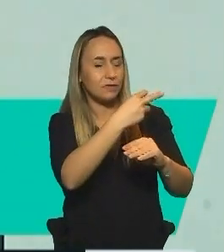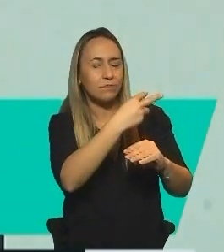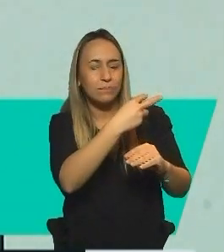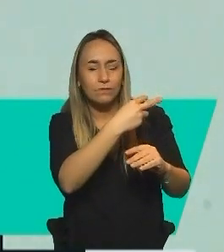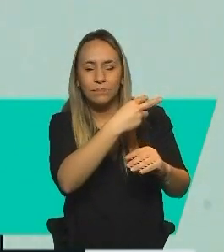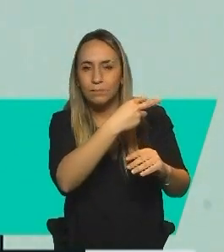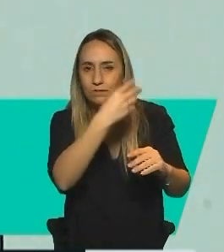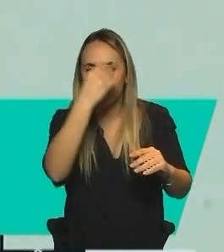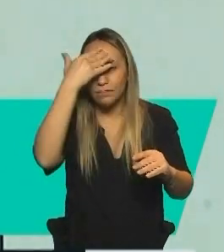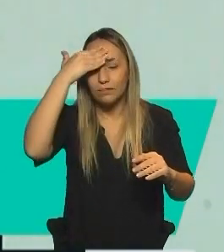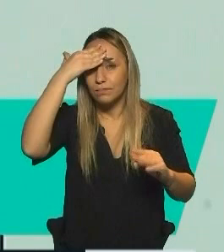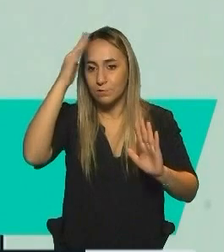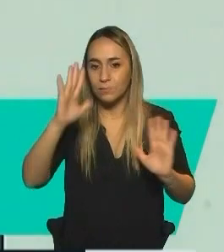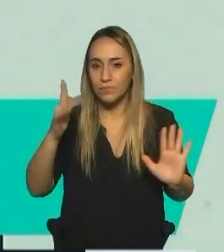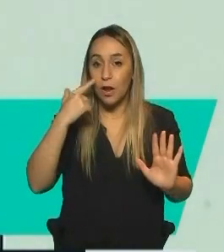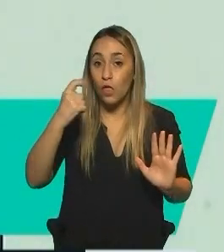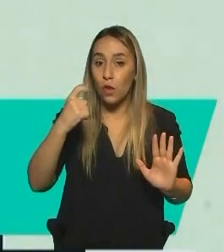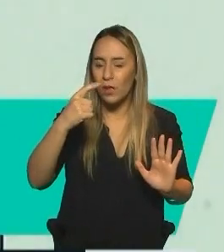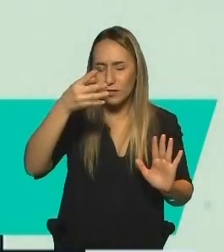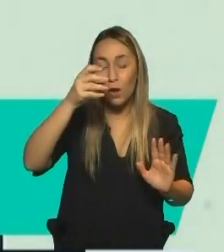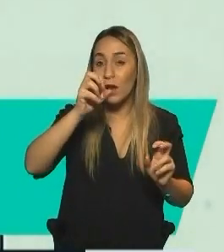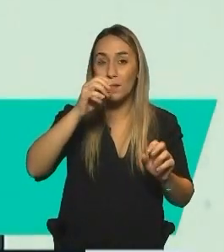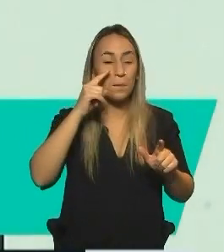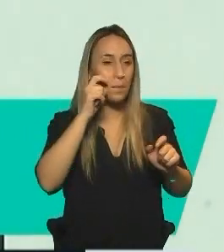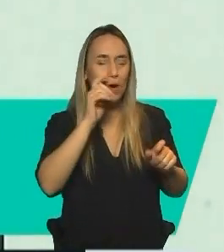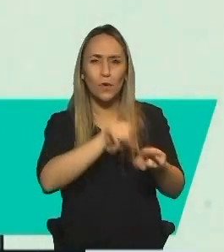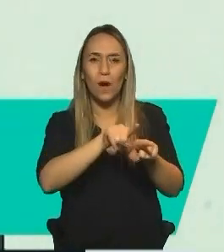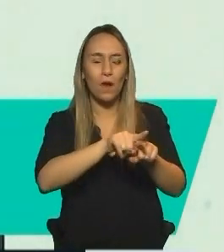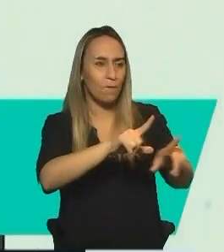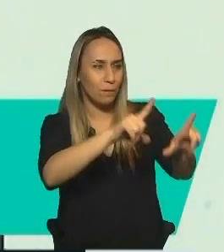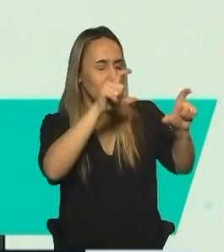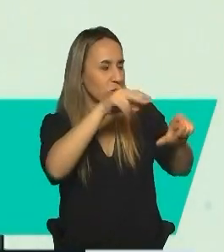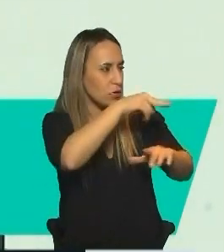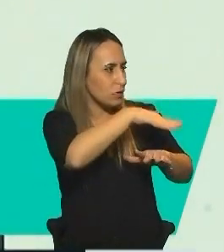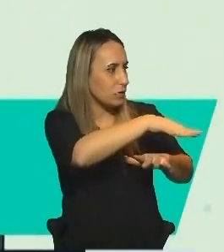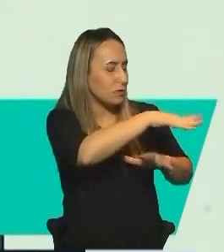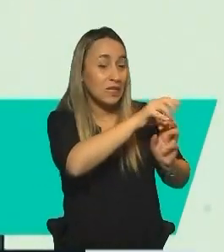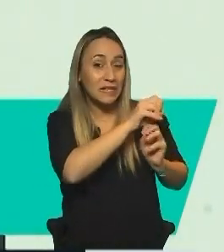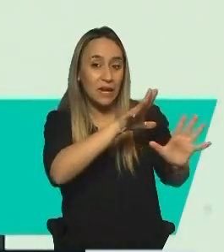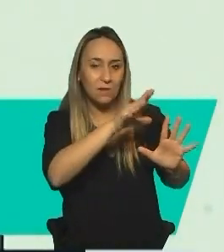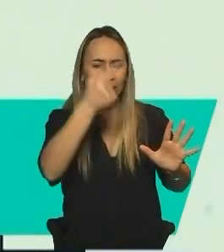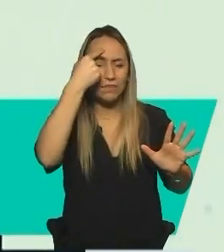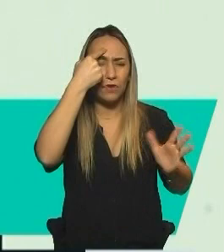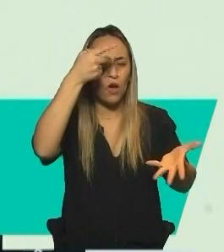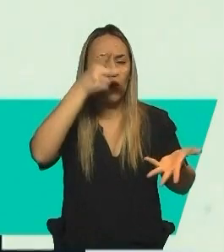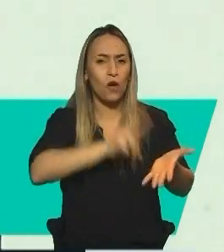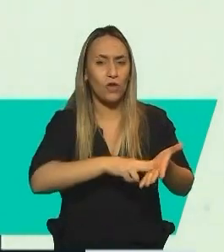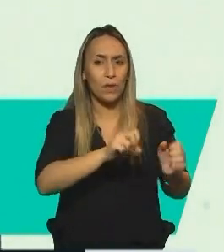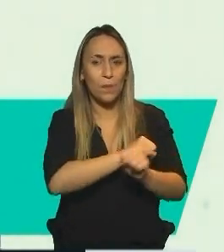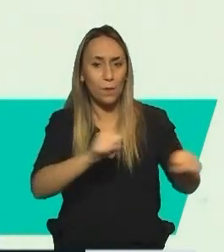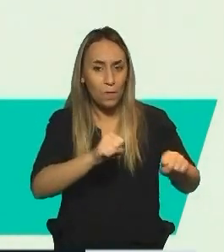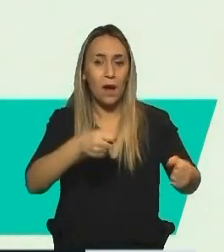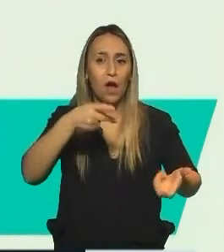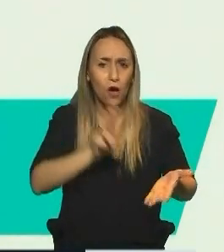momentos. Eso fue lo que peor yo retengo en mi cabeza y en mi retina. Otra vez una bomba. Otra vez gente